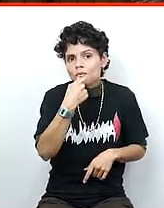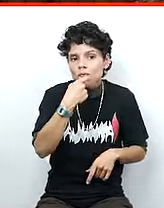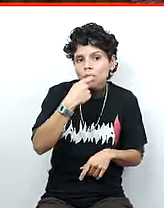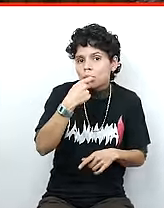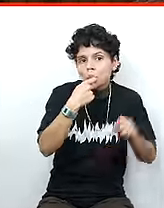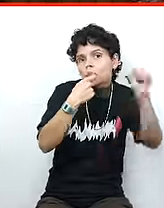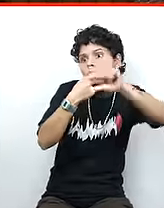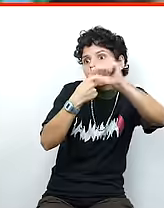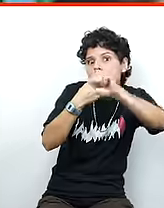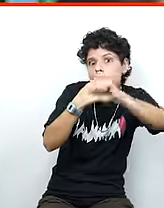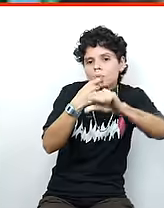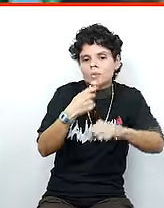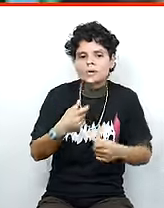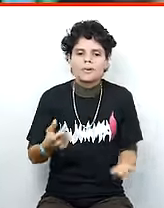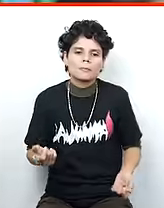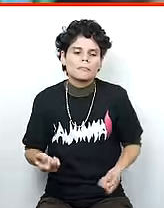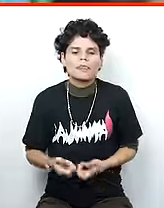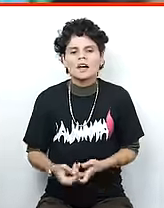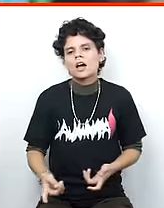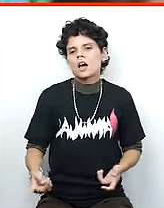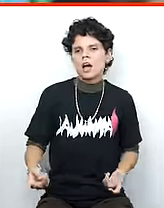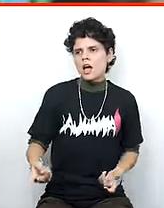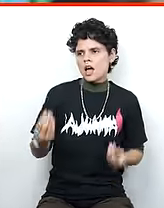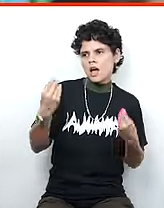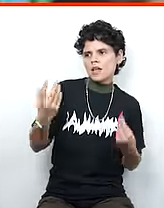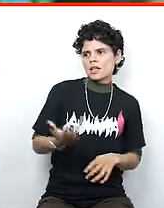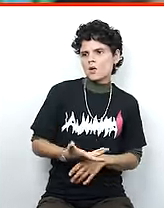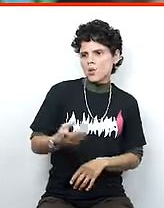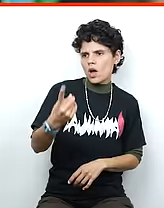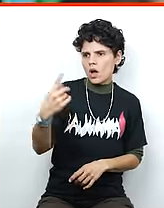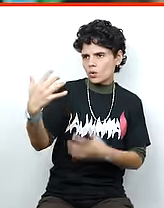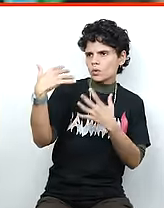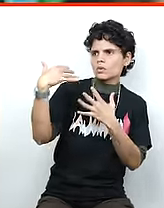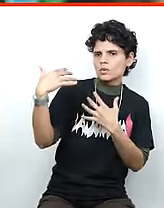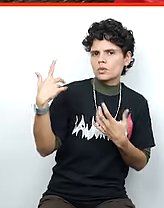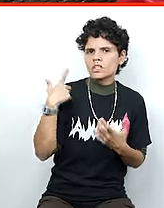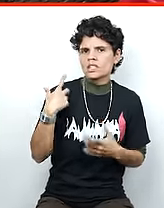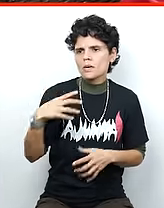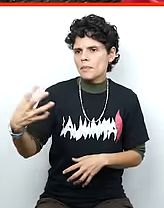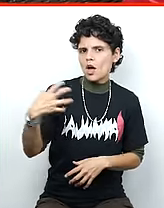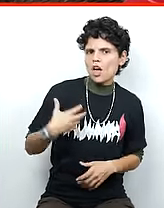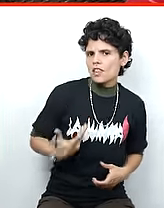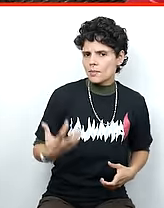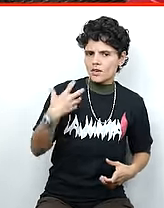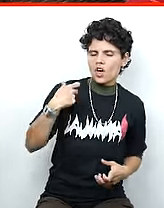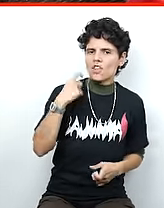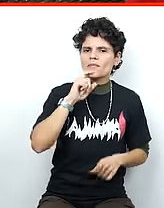la explicación, pua. Oye, los intolerantes que son haters de en vivo.